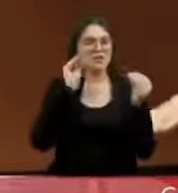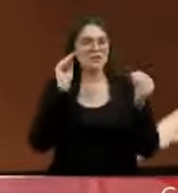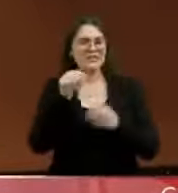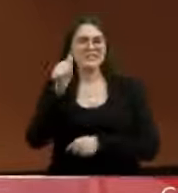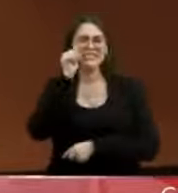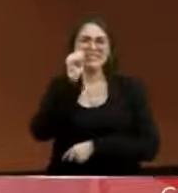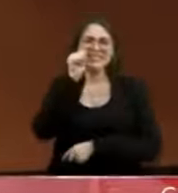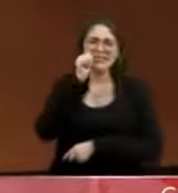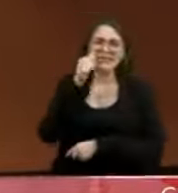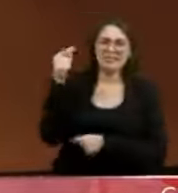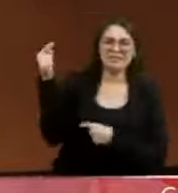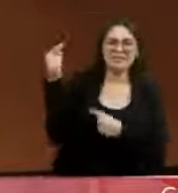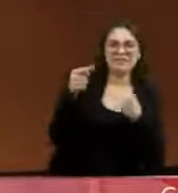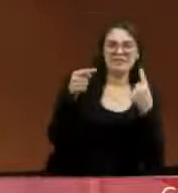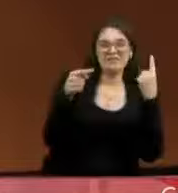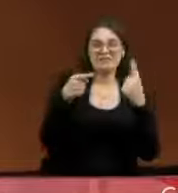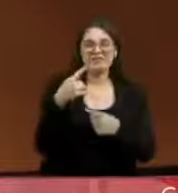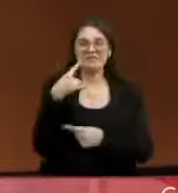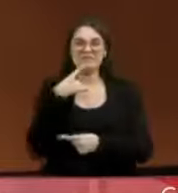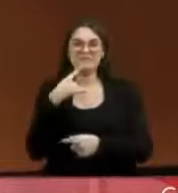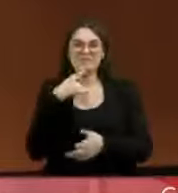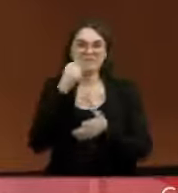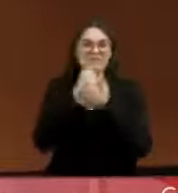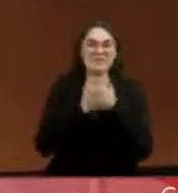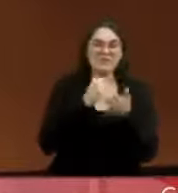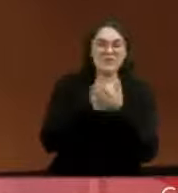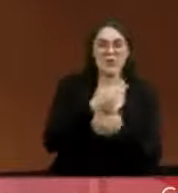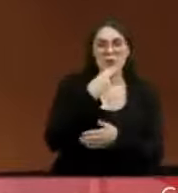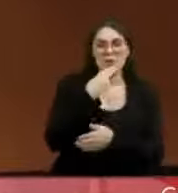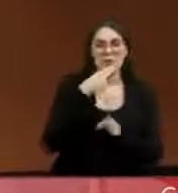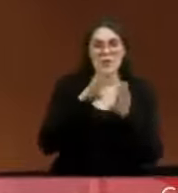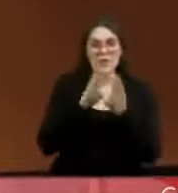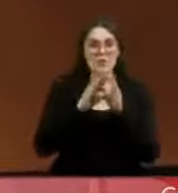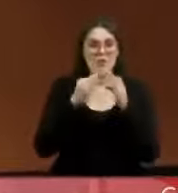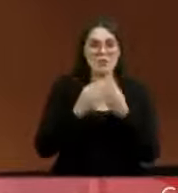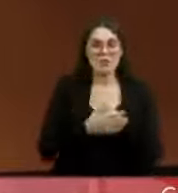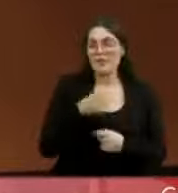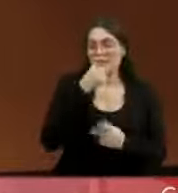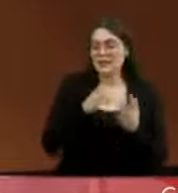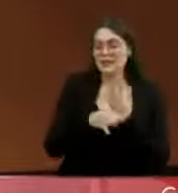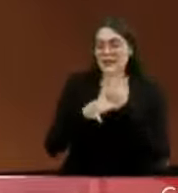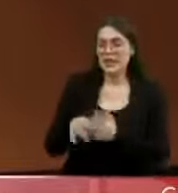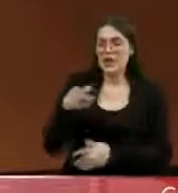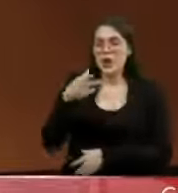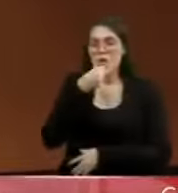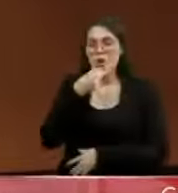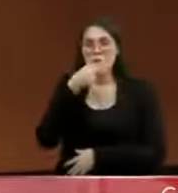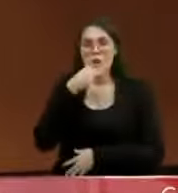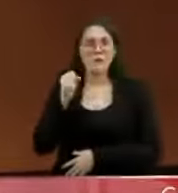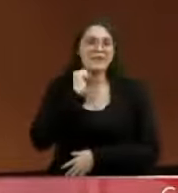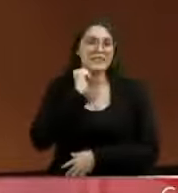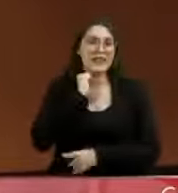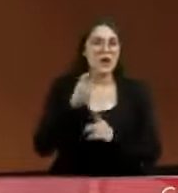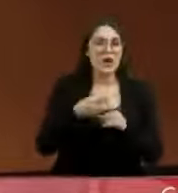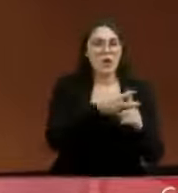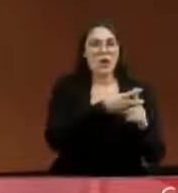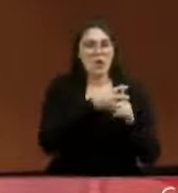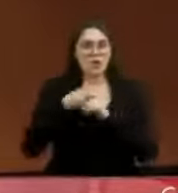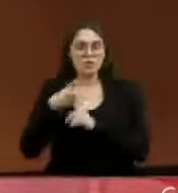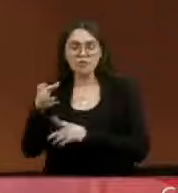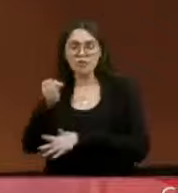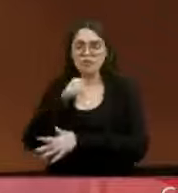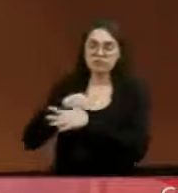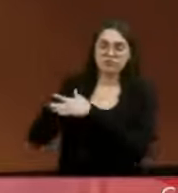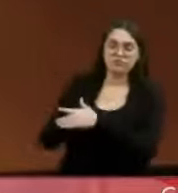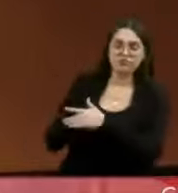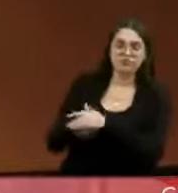de provocaciones y maniobras. Dijeron que un senador habría sido secuestrado, retenido, privado